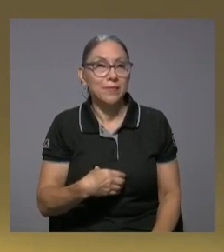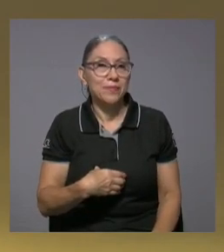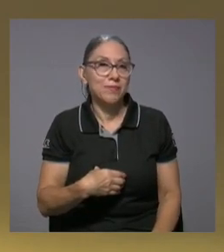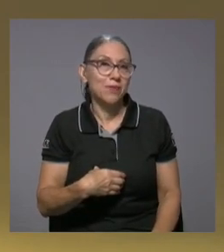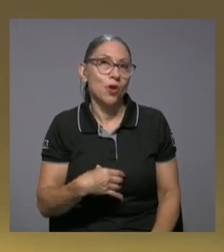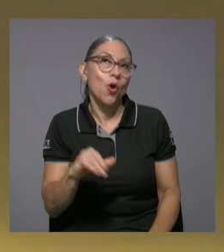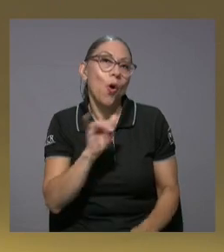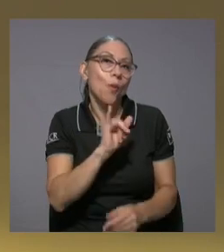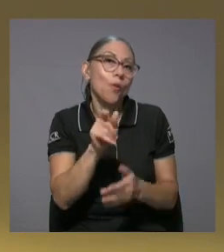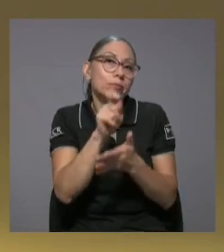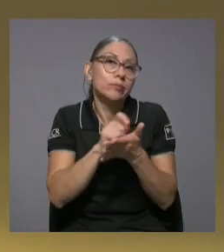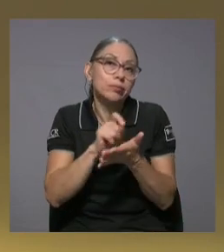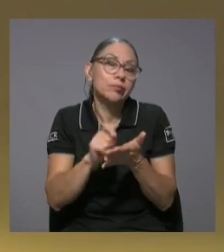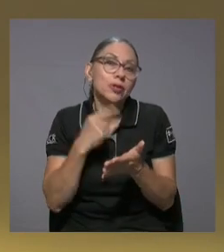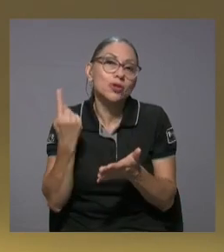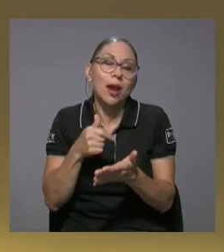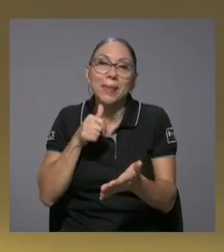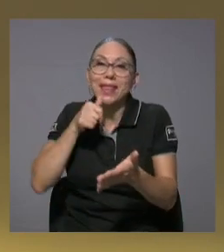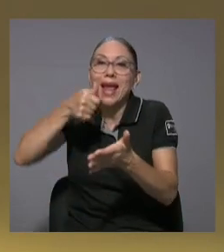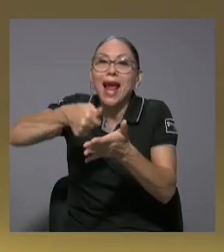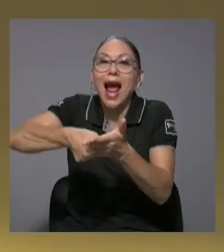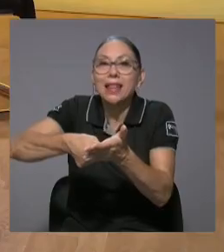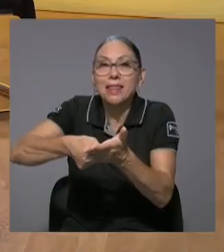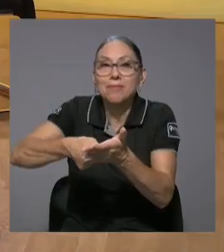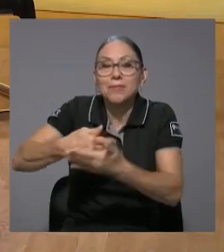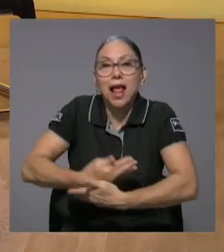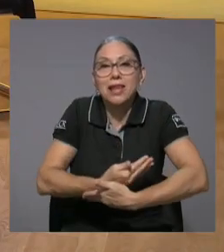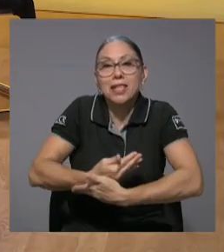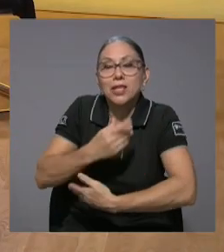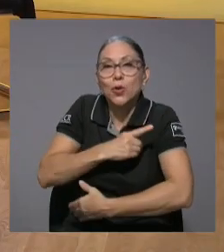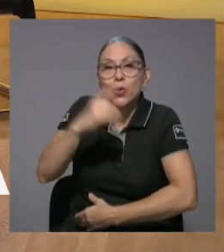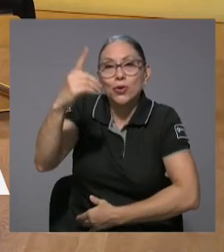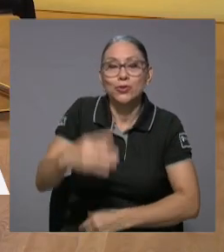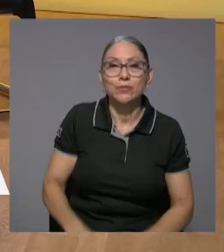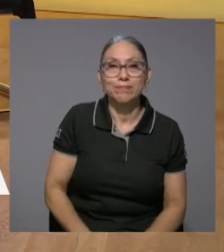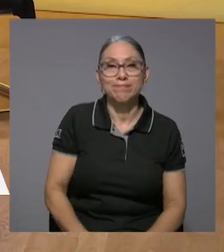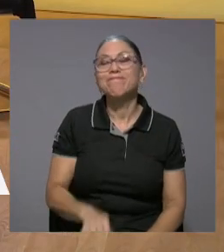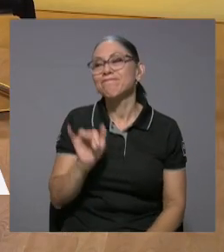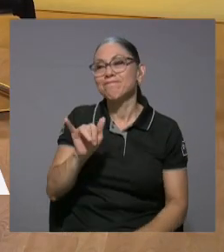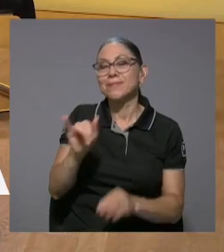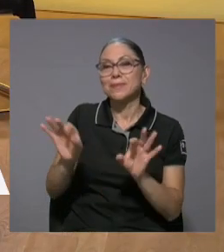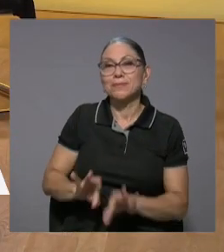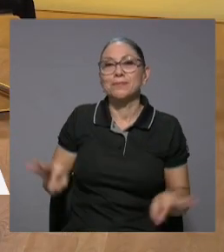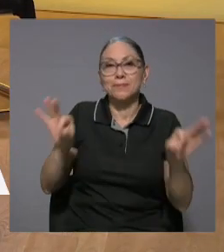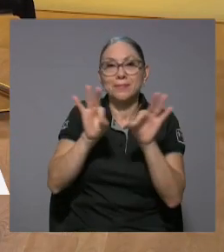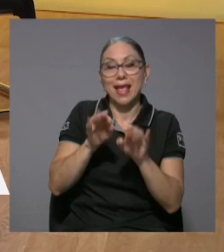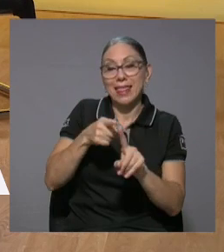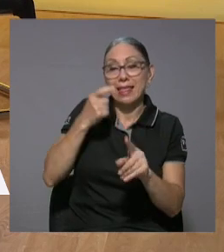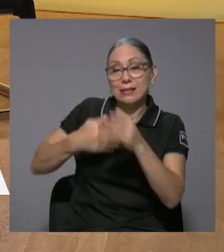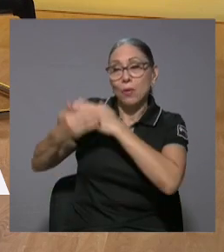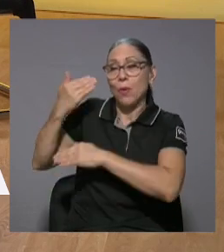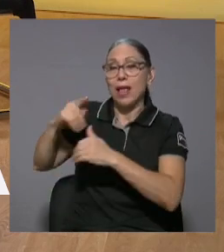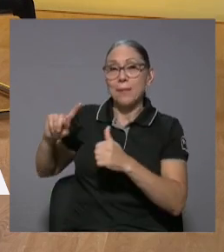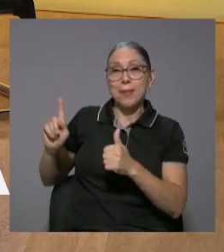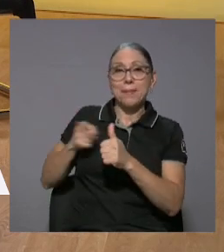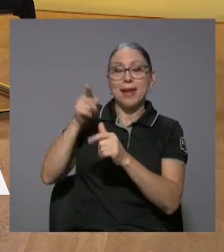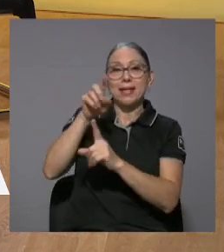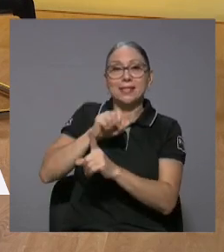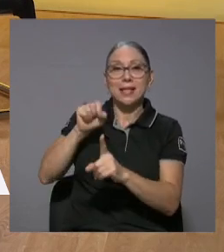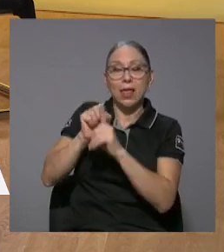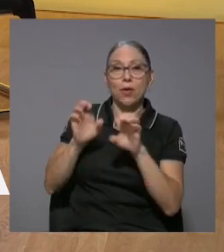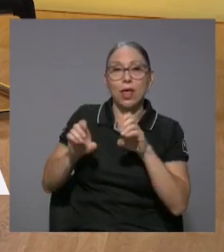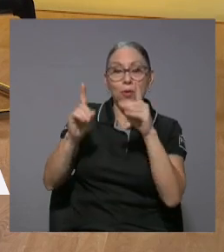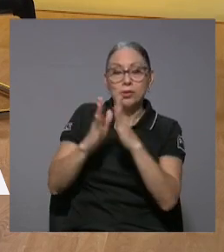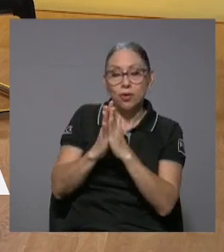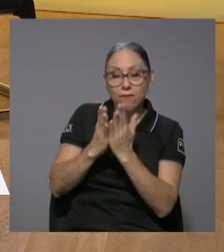carta al niñito Dios. Sí, es así, es súper importante. Los informes desde el primer estado de la educación vienen reportando con